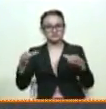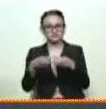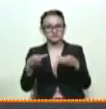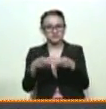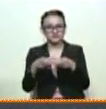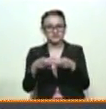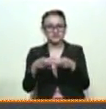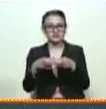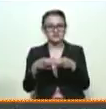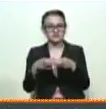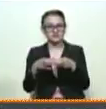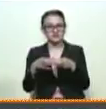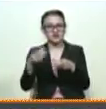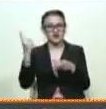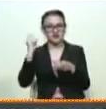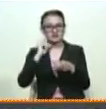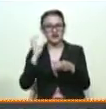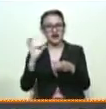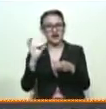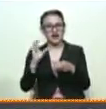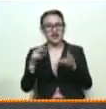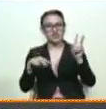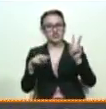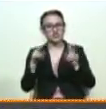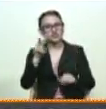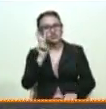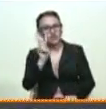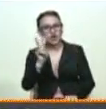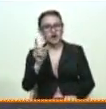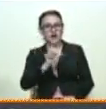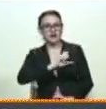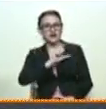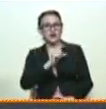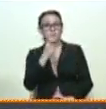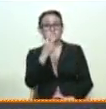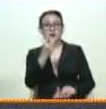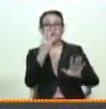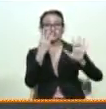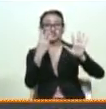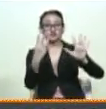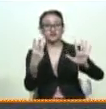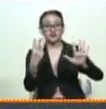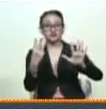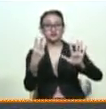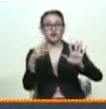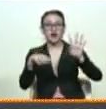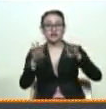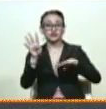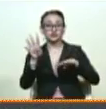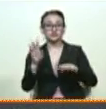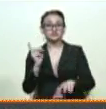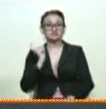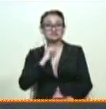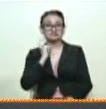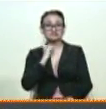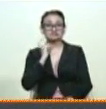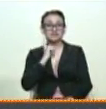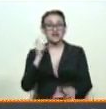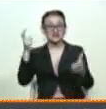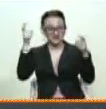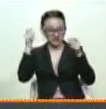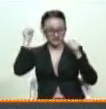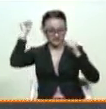convento de franciscanos de Caracas el 2 de enero de 1814. ¡Chávez